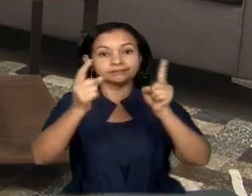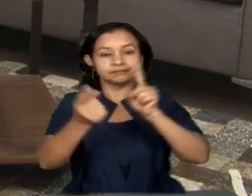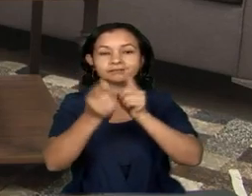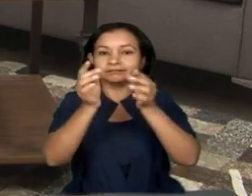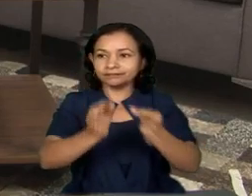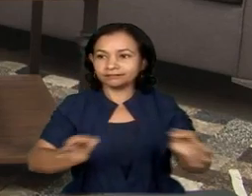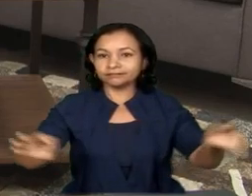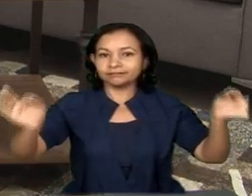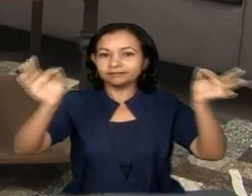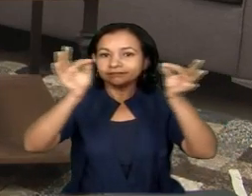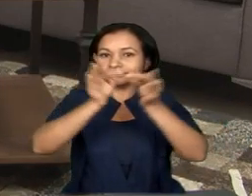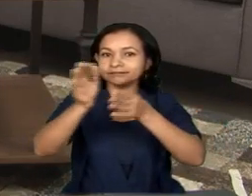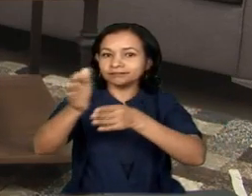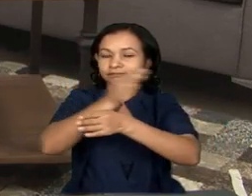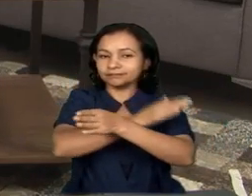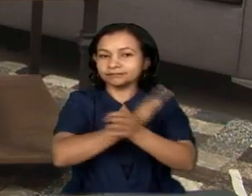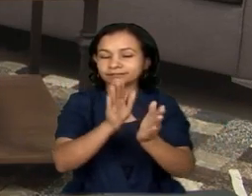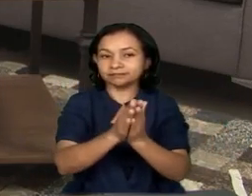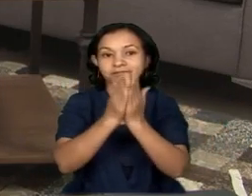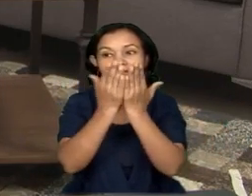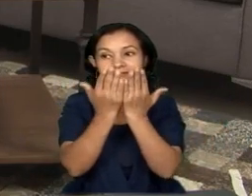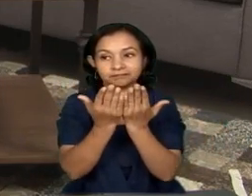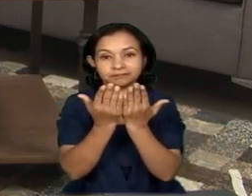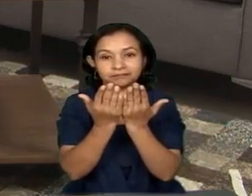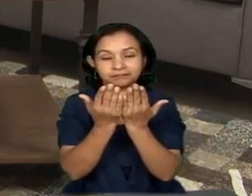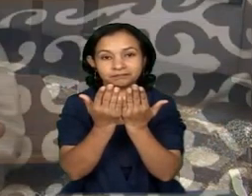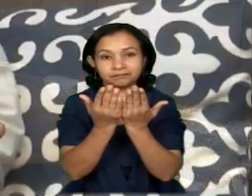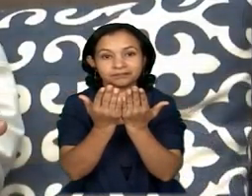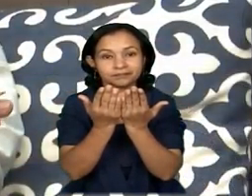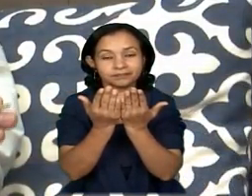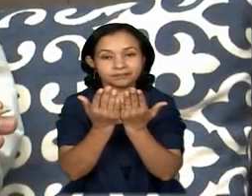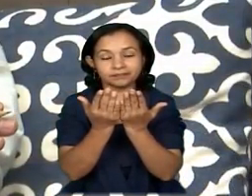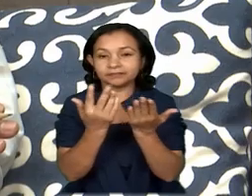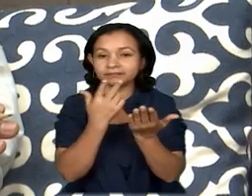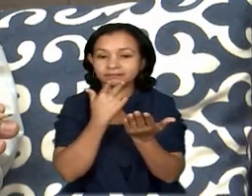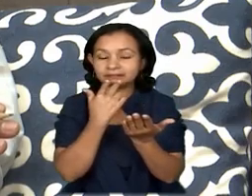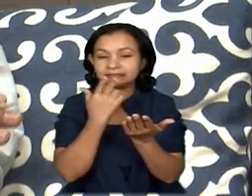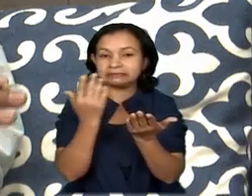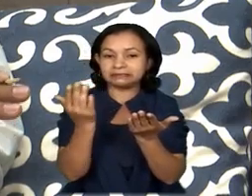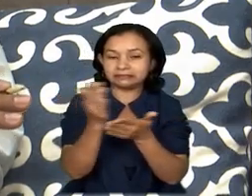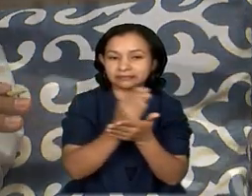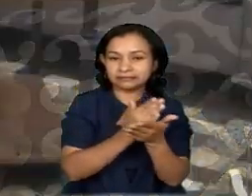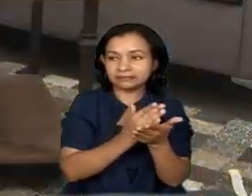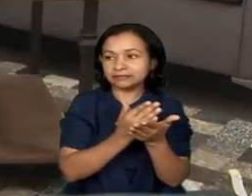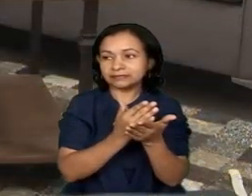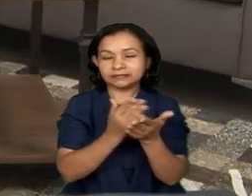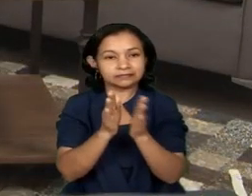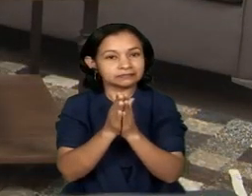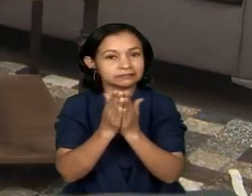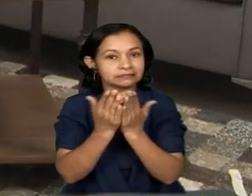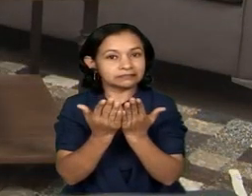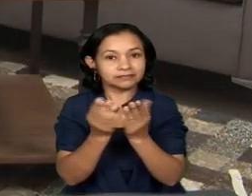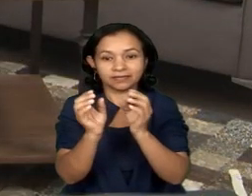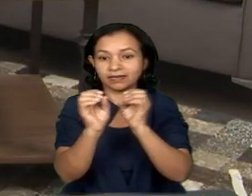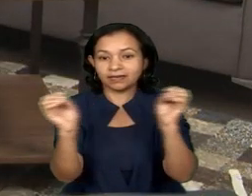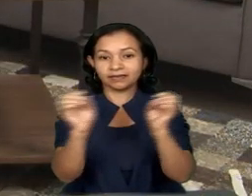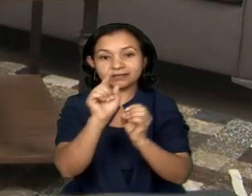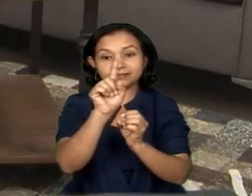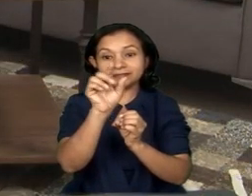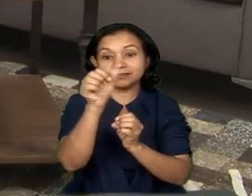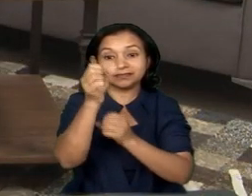importante, porque antes se daba cobertura de texto a contra no había a contradiente. No, aquí no había texto. Pasamos